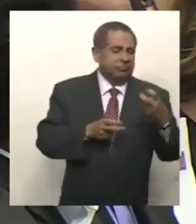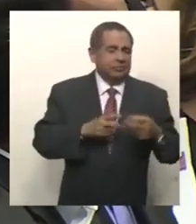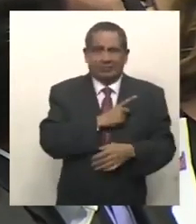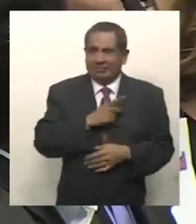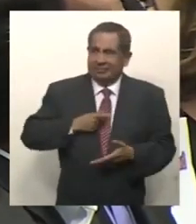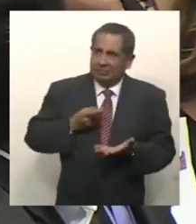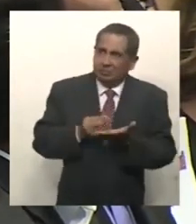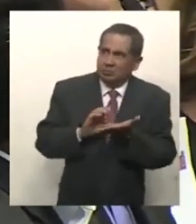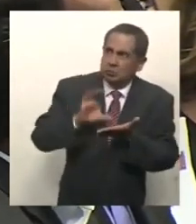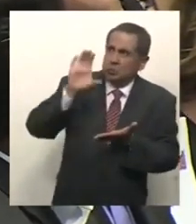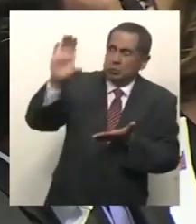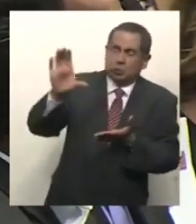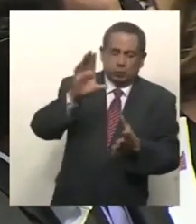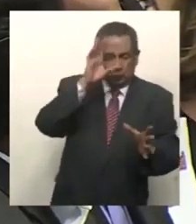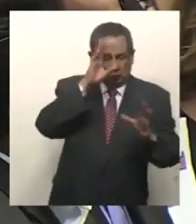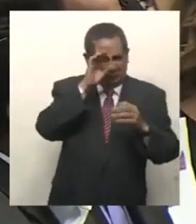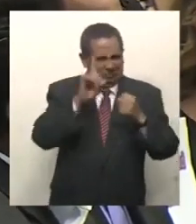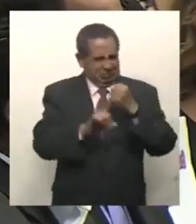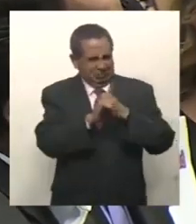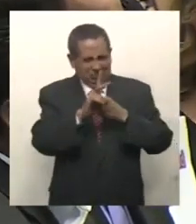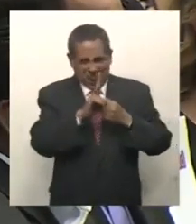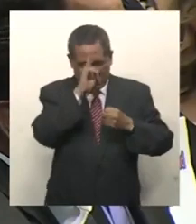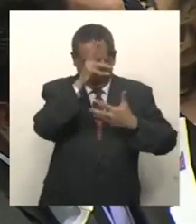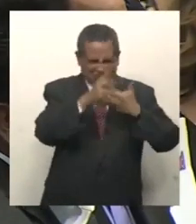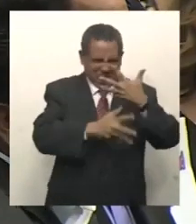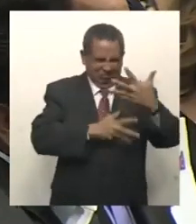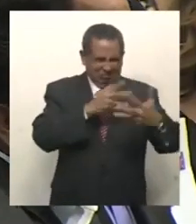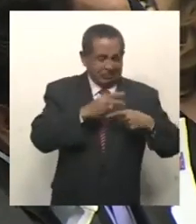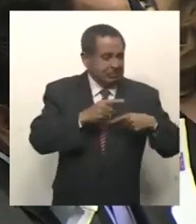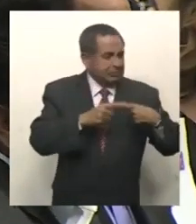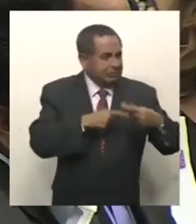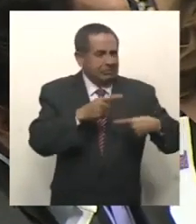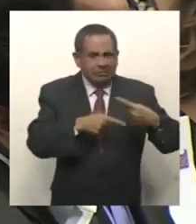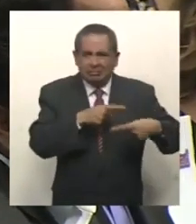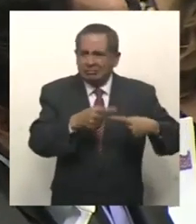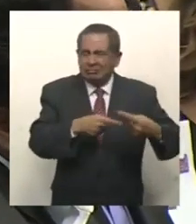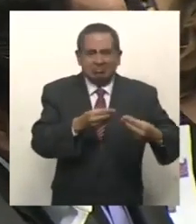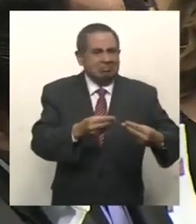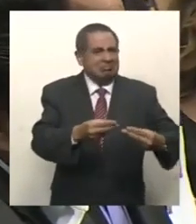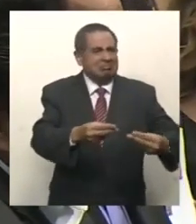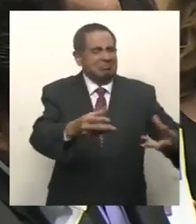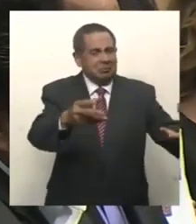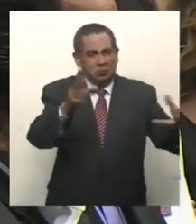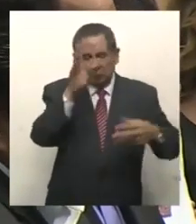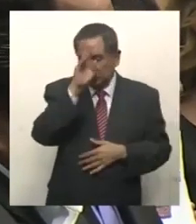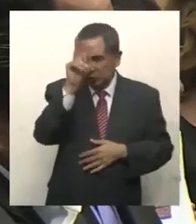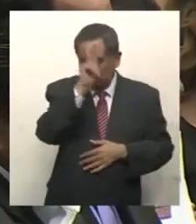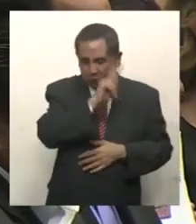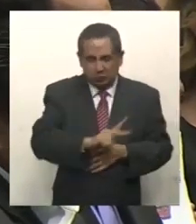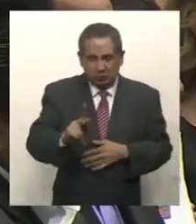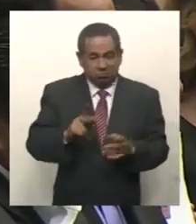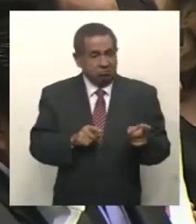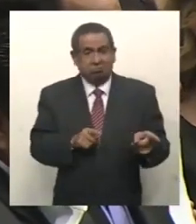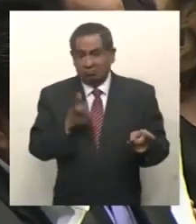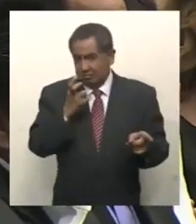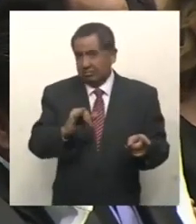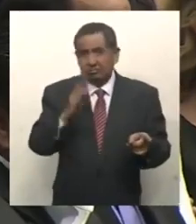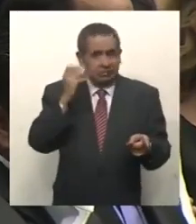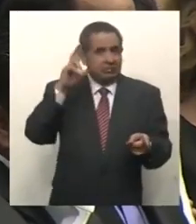endeudado, con una violencia en espiral imparable, con